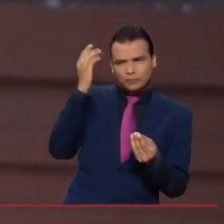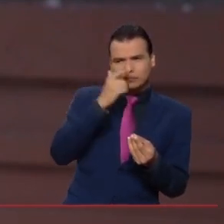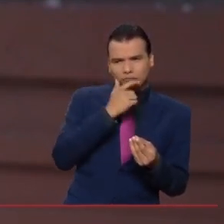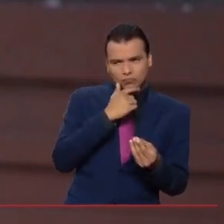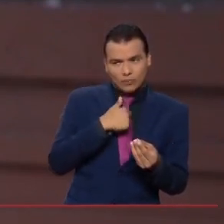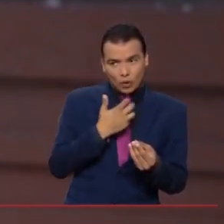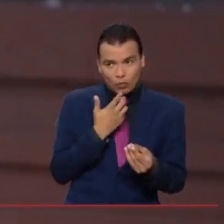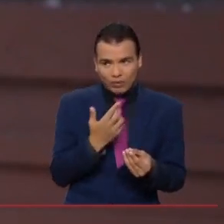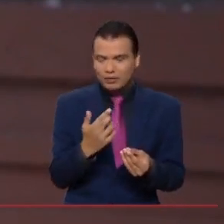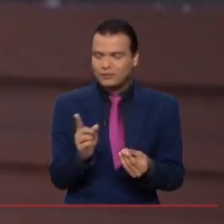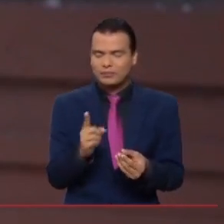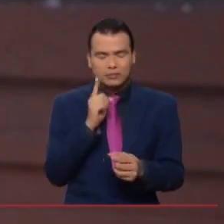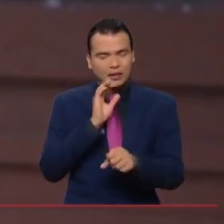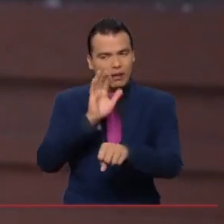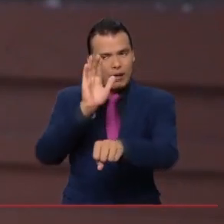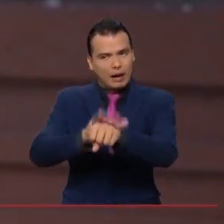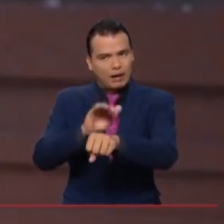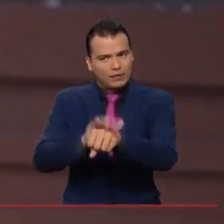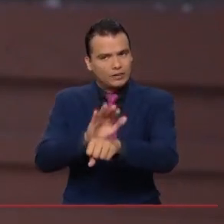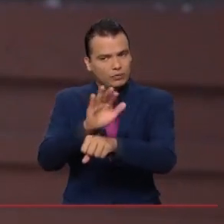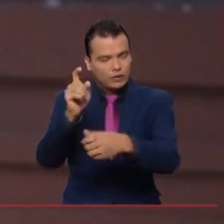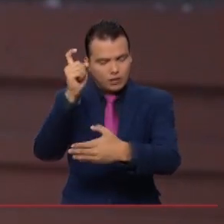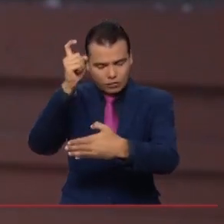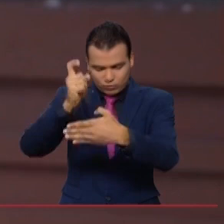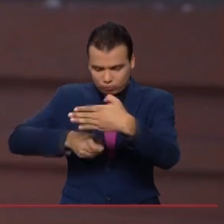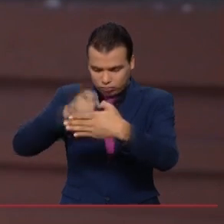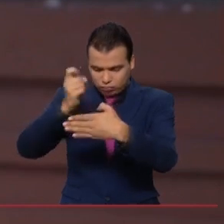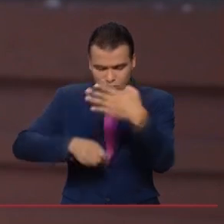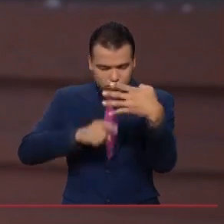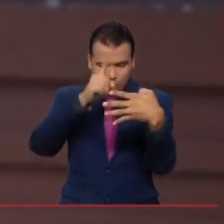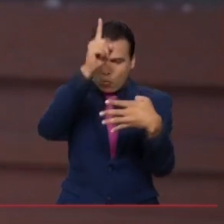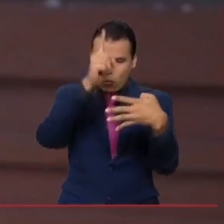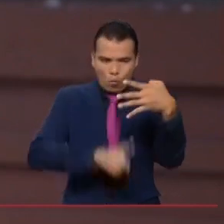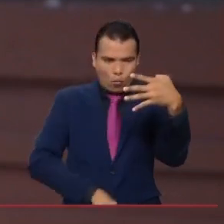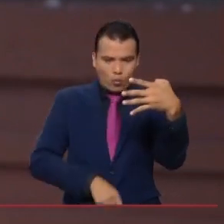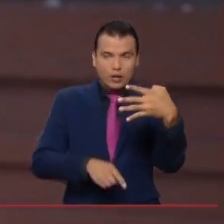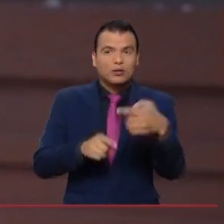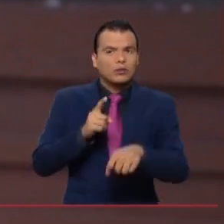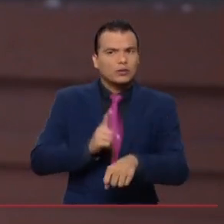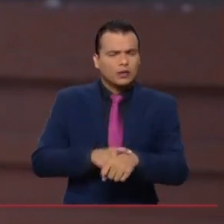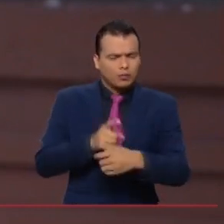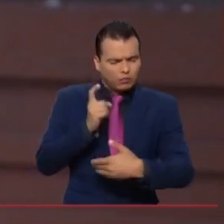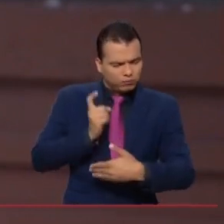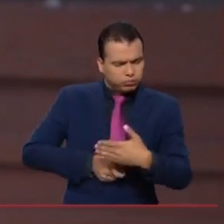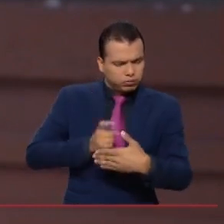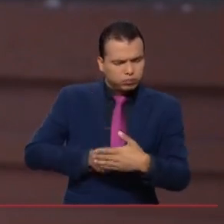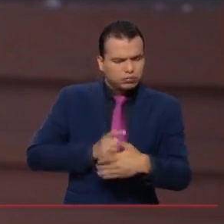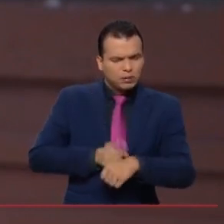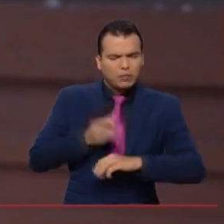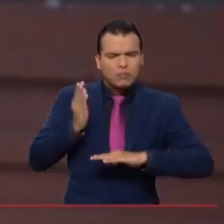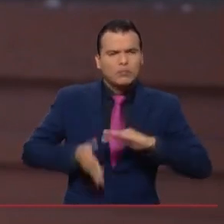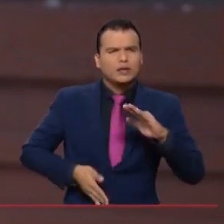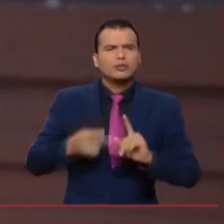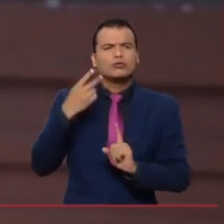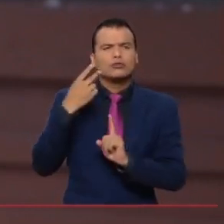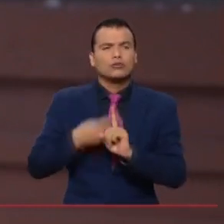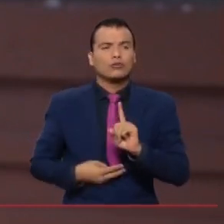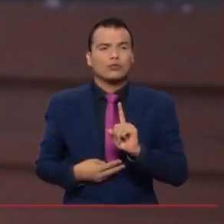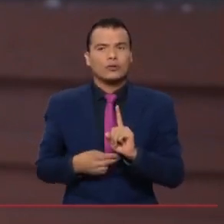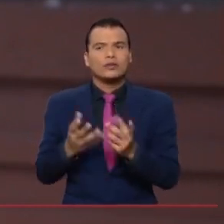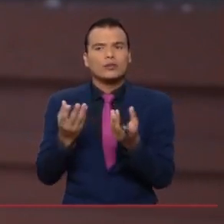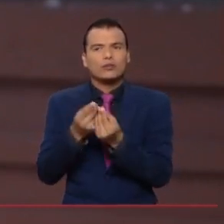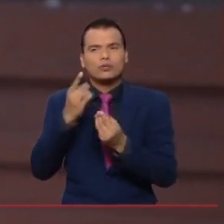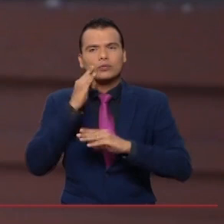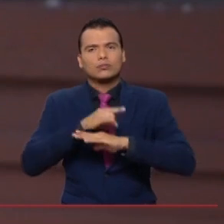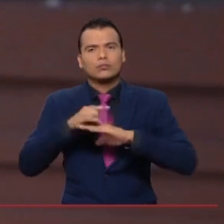impuesto 4 requerimientos adicionales en el plazo de 2 meses a la Armada Nacional y al Ministerio de Defensa. Estos incluyen un programa